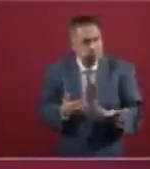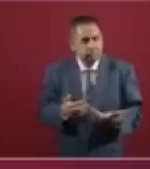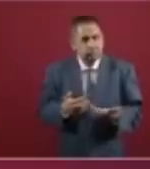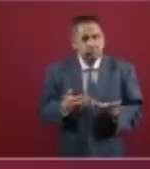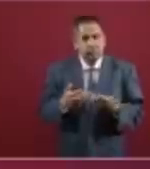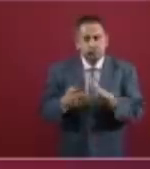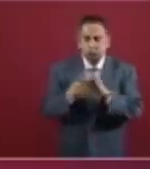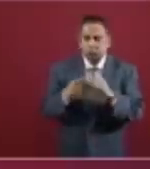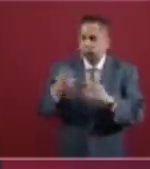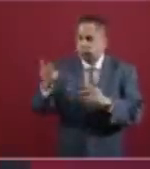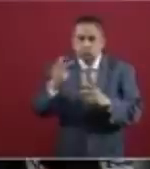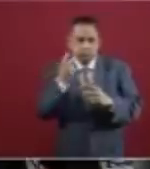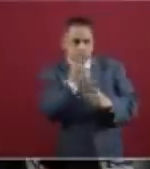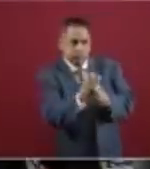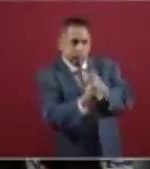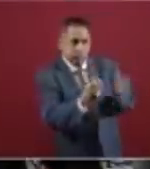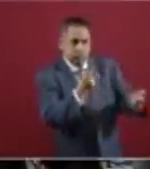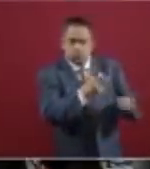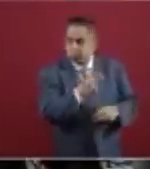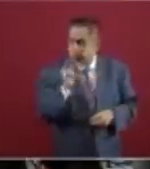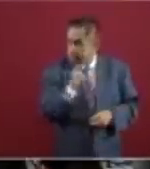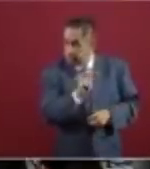en señalar estas cosas,